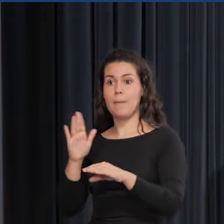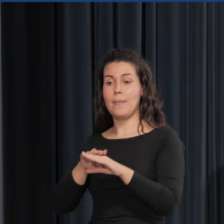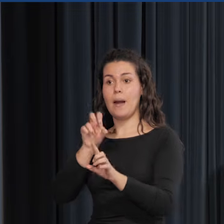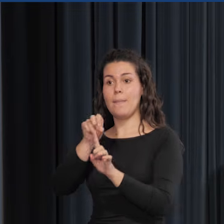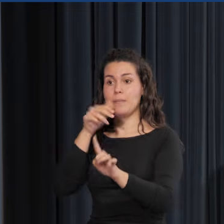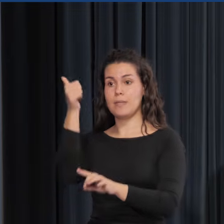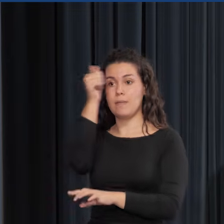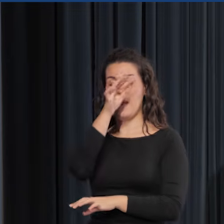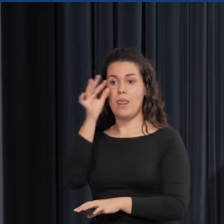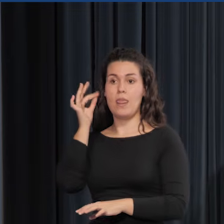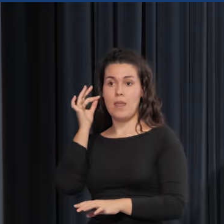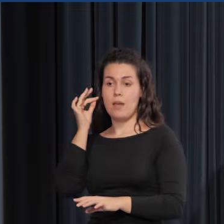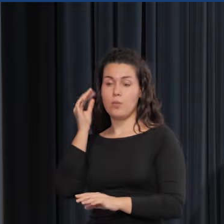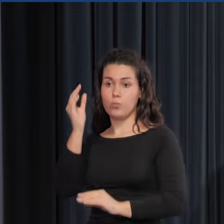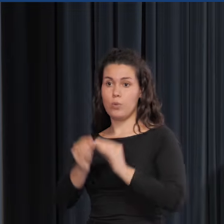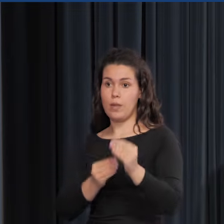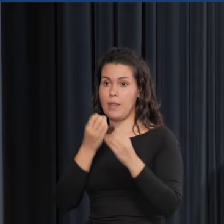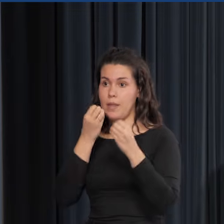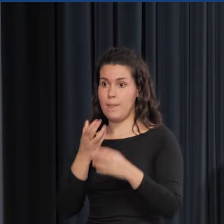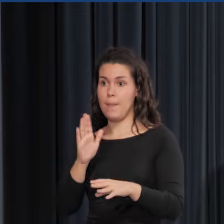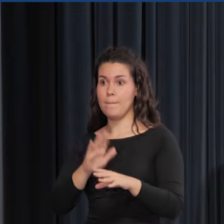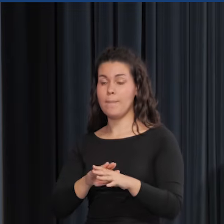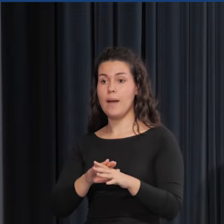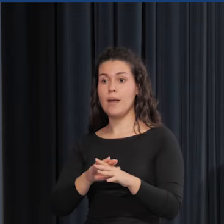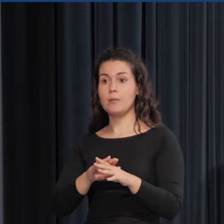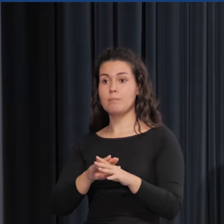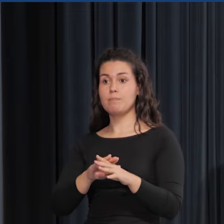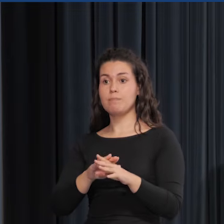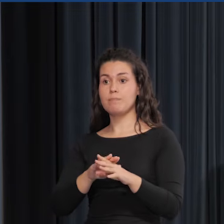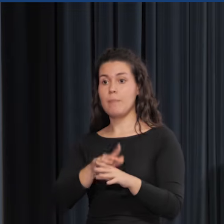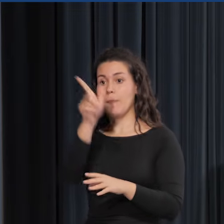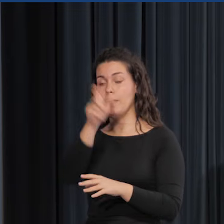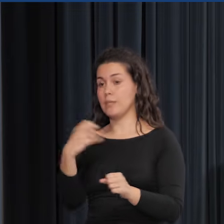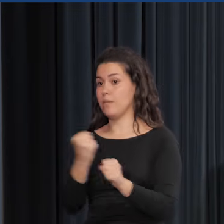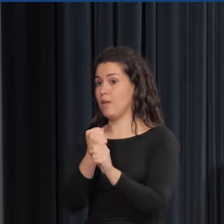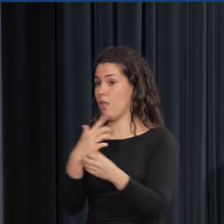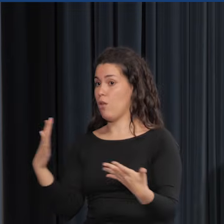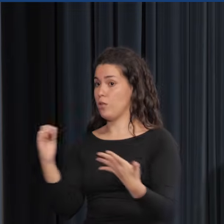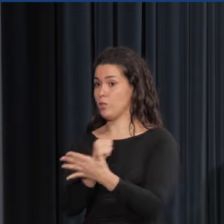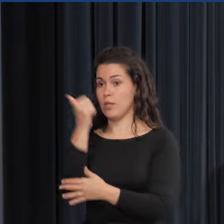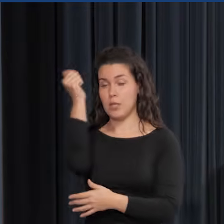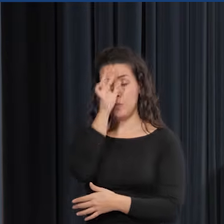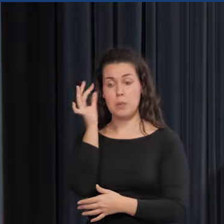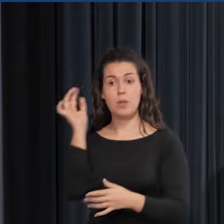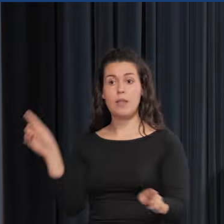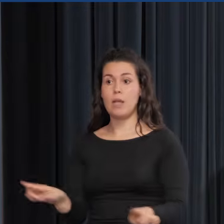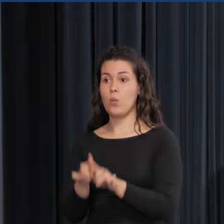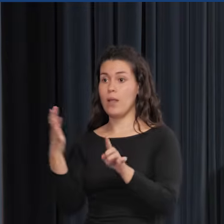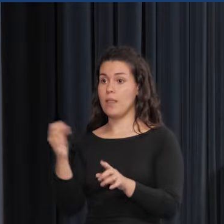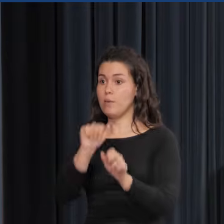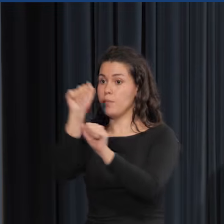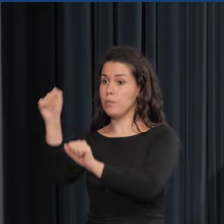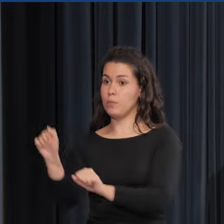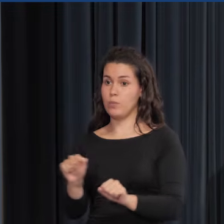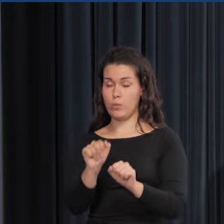de riesgos laborales y cumplir con el objetivo de proteger la seguridad y salud de todas las personas trabajadoras y además respetar el derecho a la igualdad de